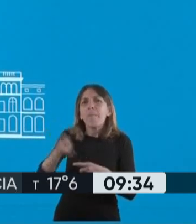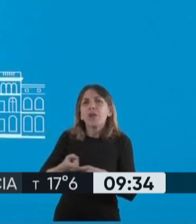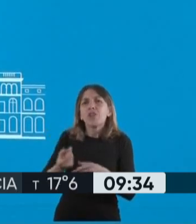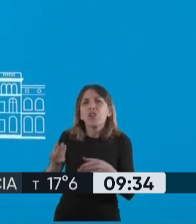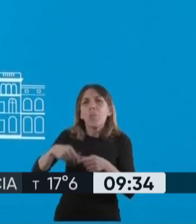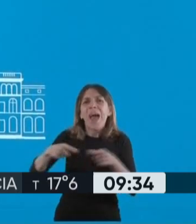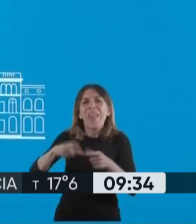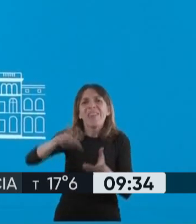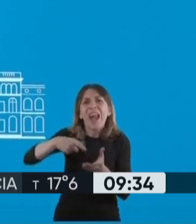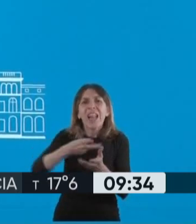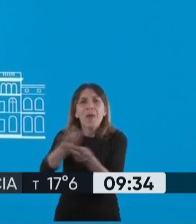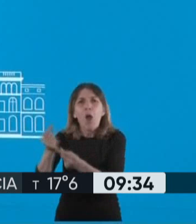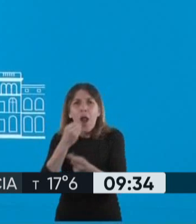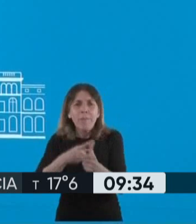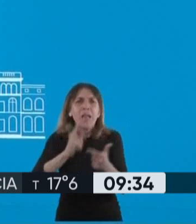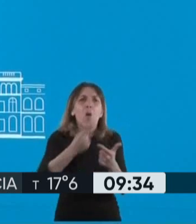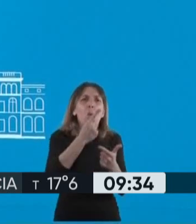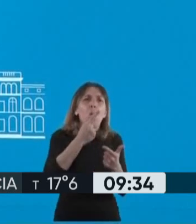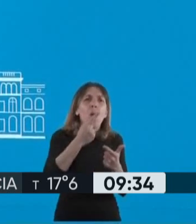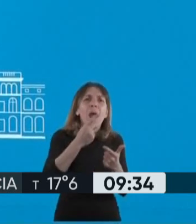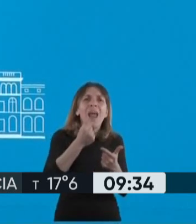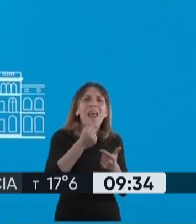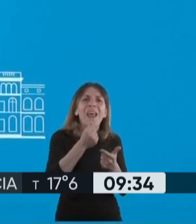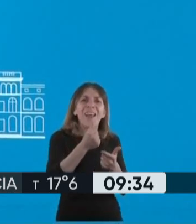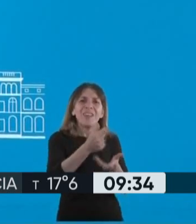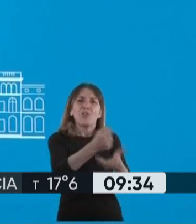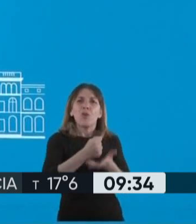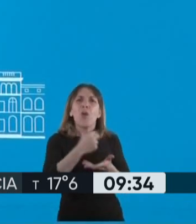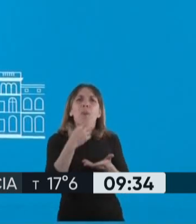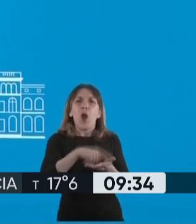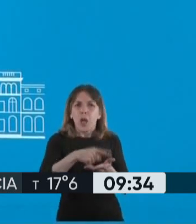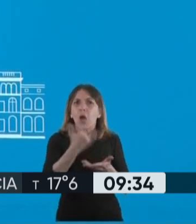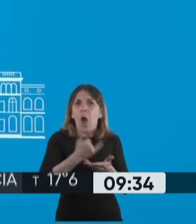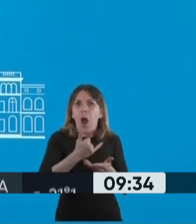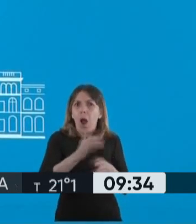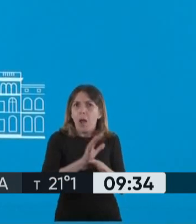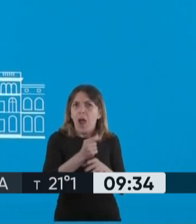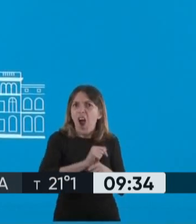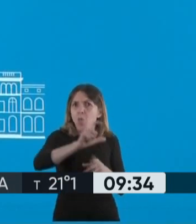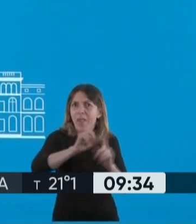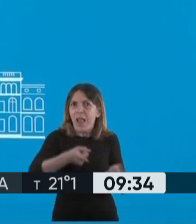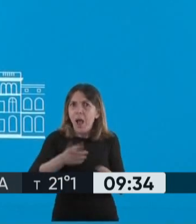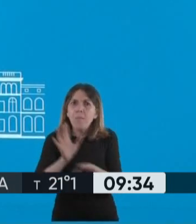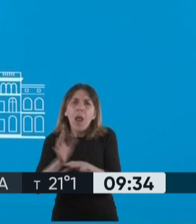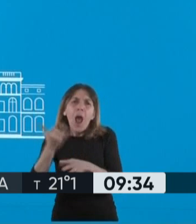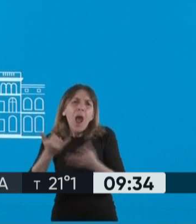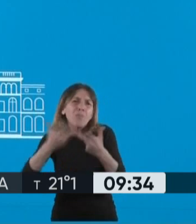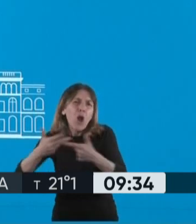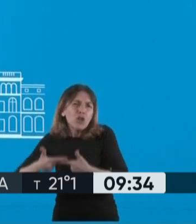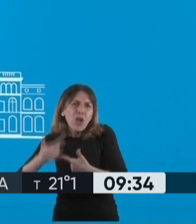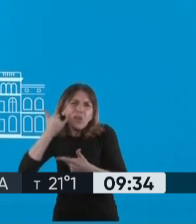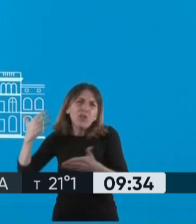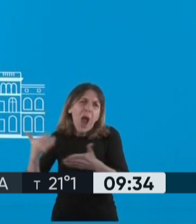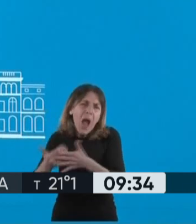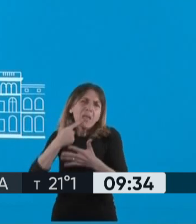alimentar. Sabemos que la UH está aumentándose al ritmo de que se aumenta la jubilación y que hay una cantidad de programas que se llevan adelante desde